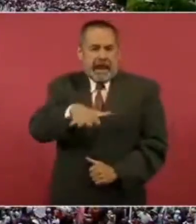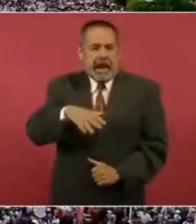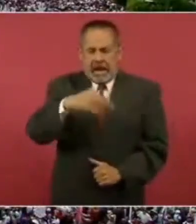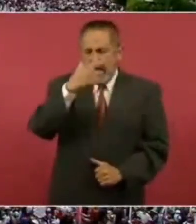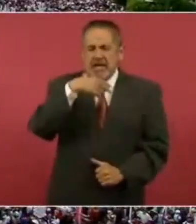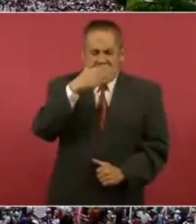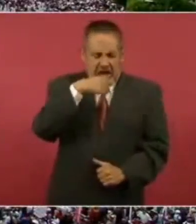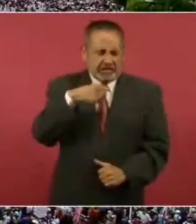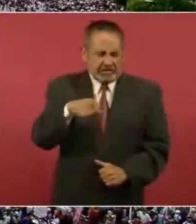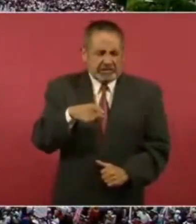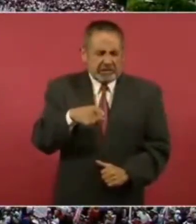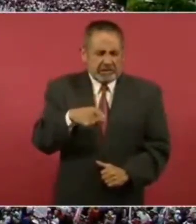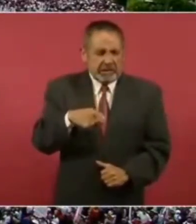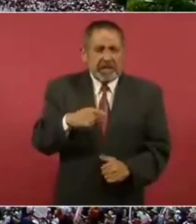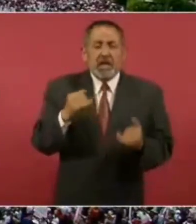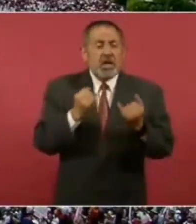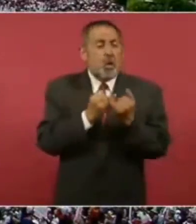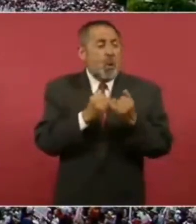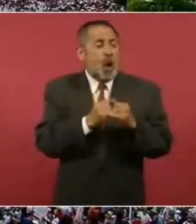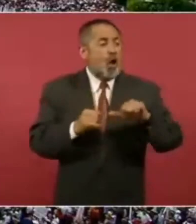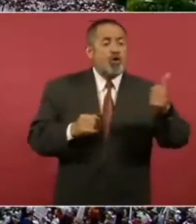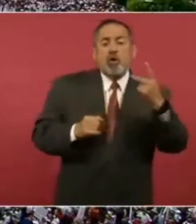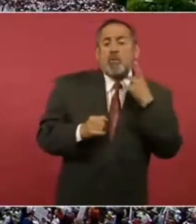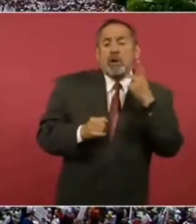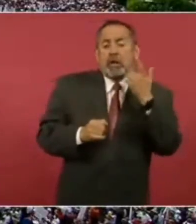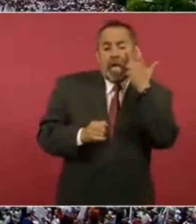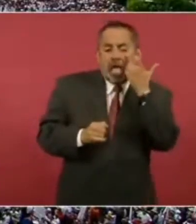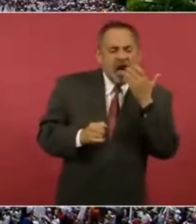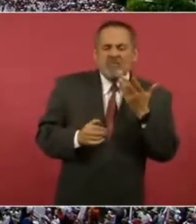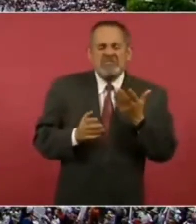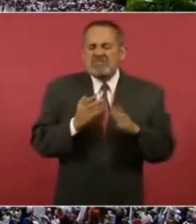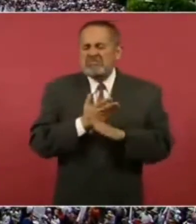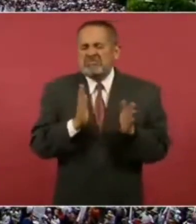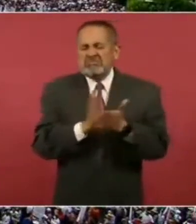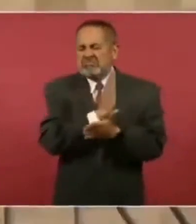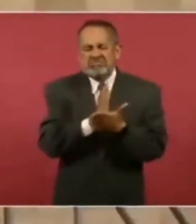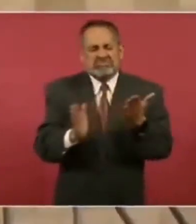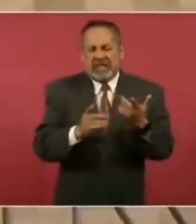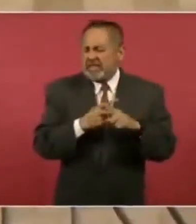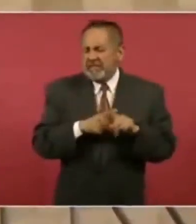A diferencia de políticos arribistas o de la élite,